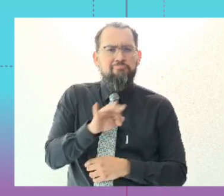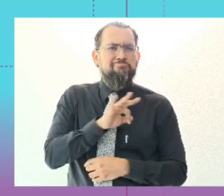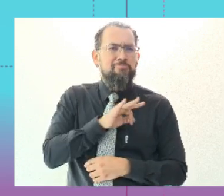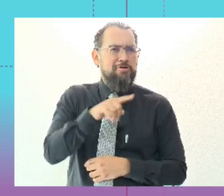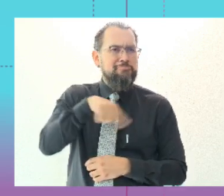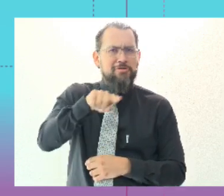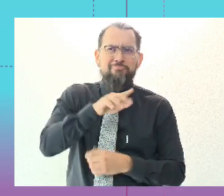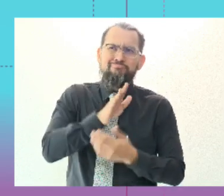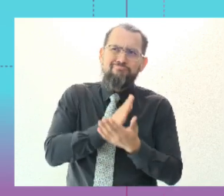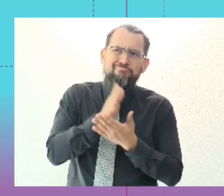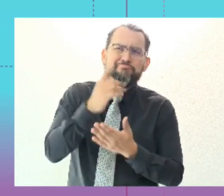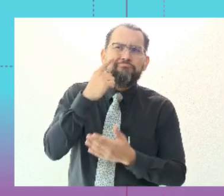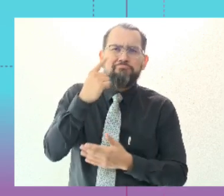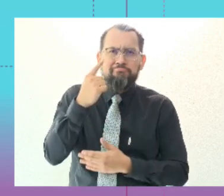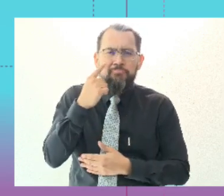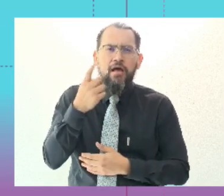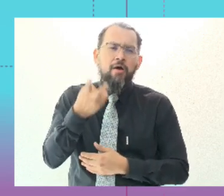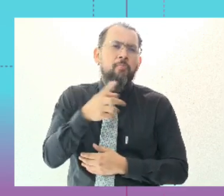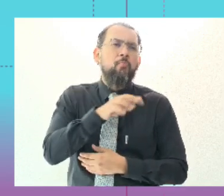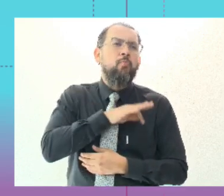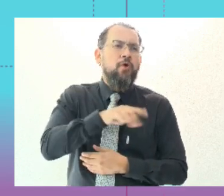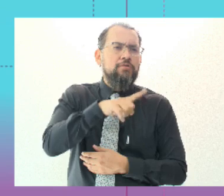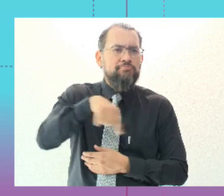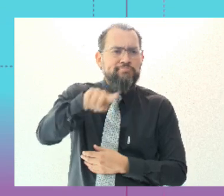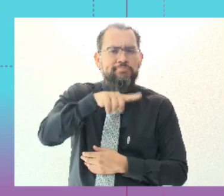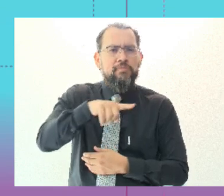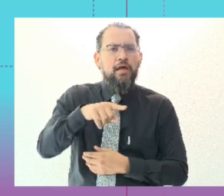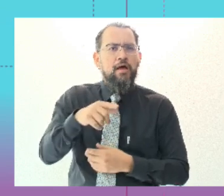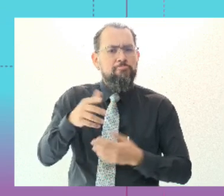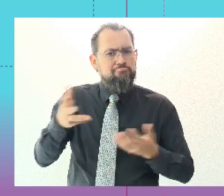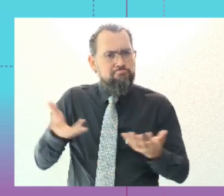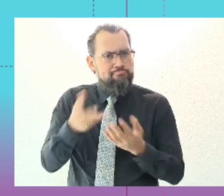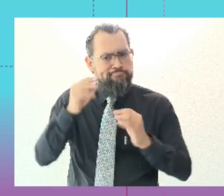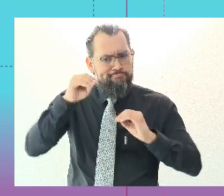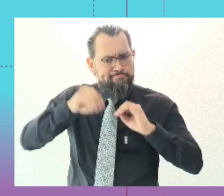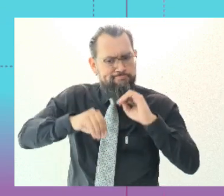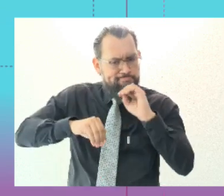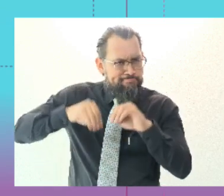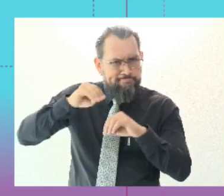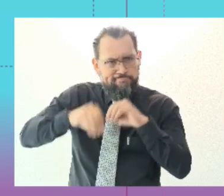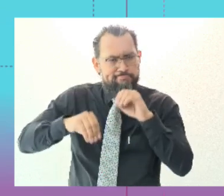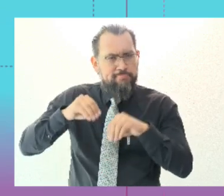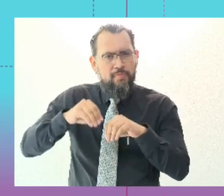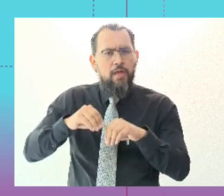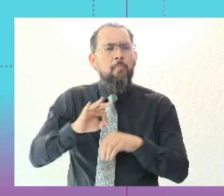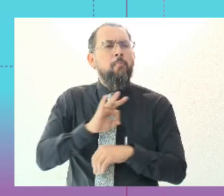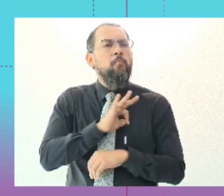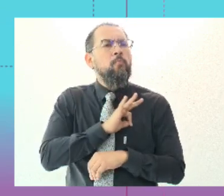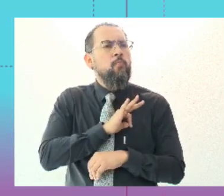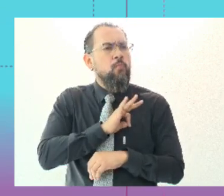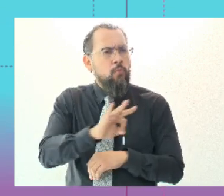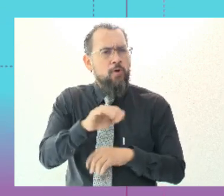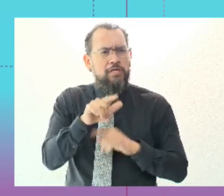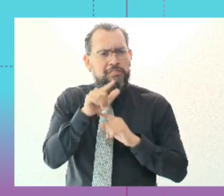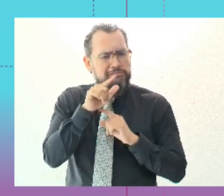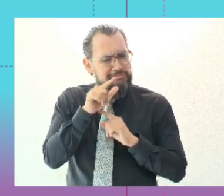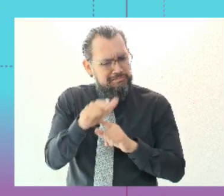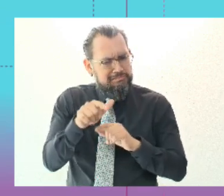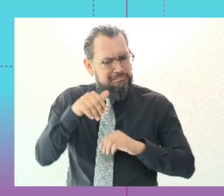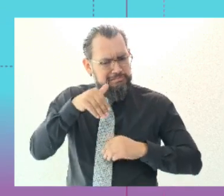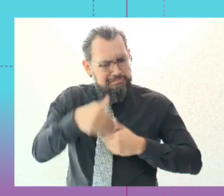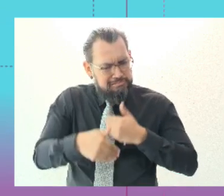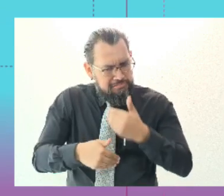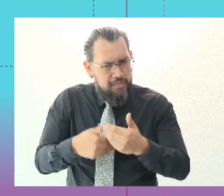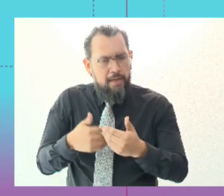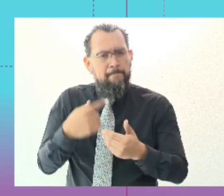consultado, reproducido por todos ustedes, enriquecido también, y que podamos seguir construyendo una agenda sólida